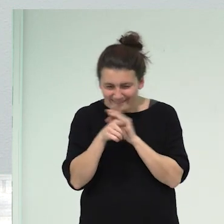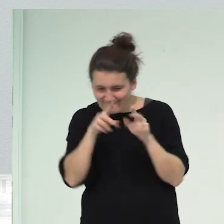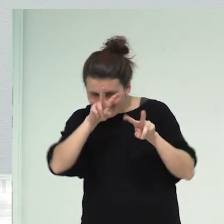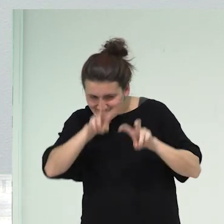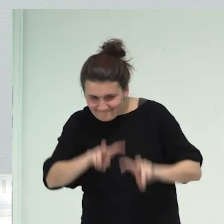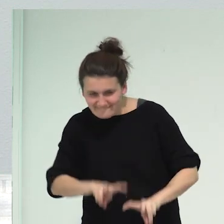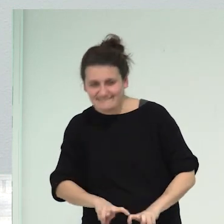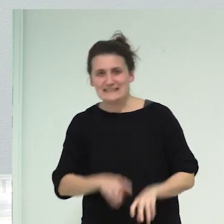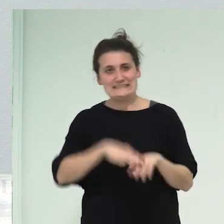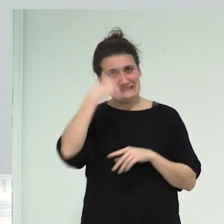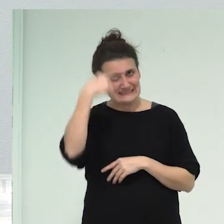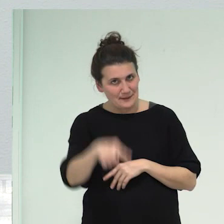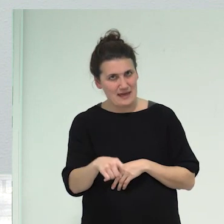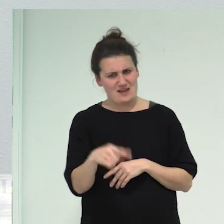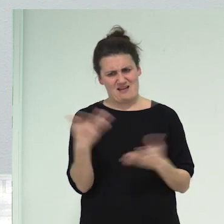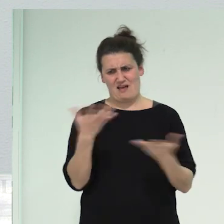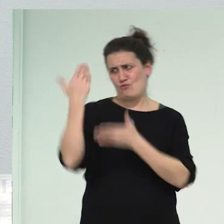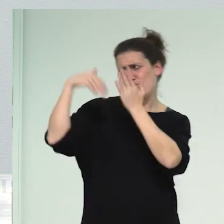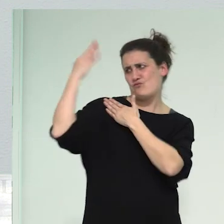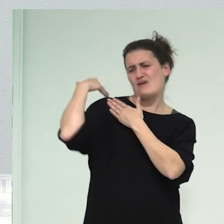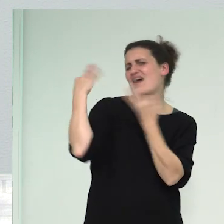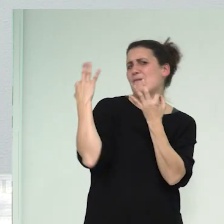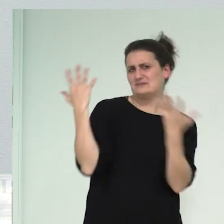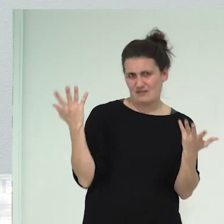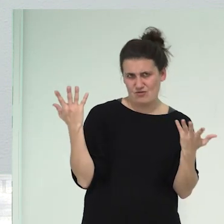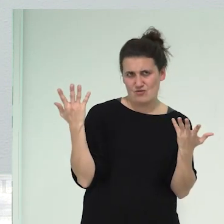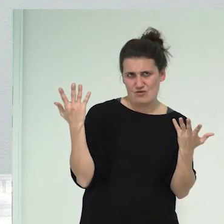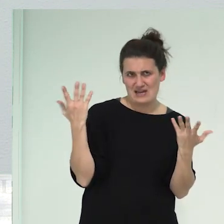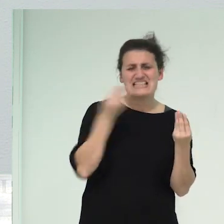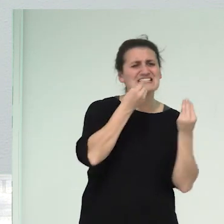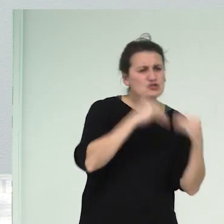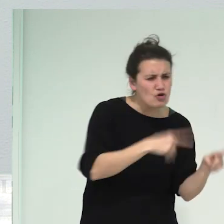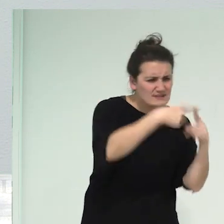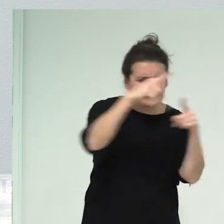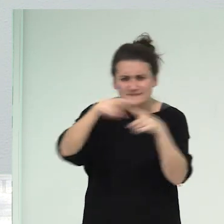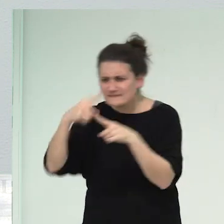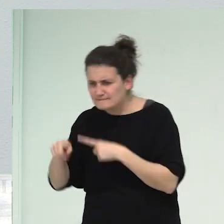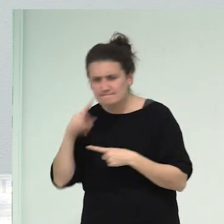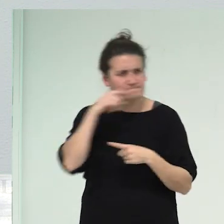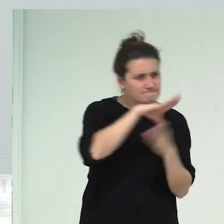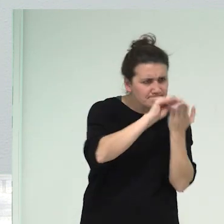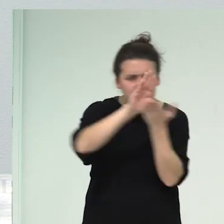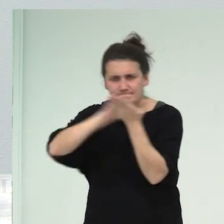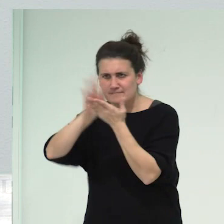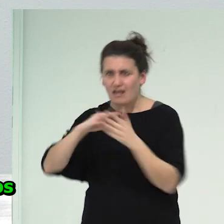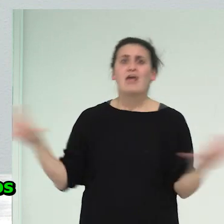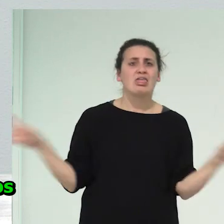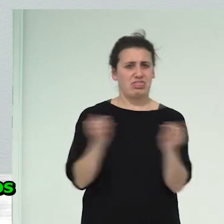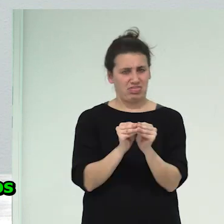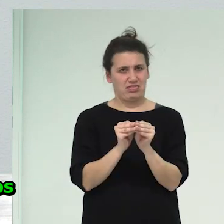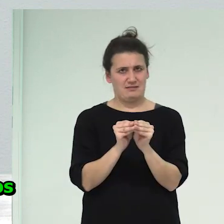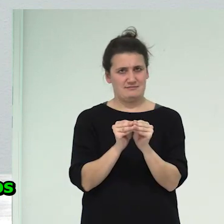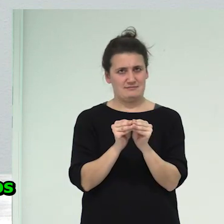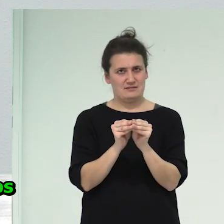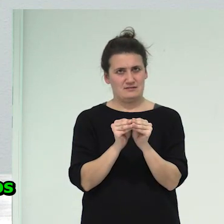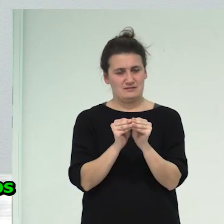Indagar, saber lo que ha pasado, saber las diferentes historias, ponernos en común. El fascismo, los totalitarismos